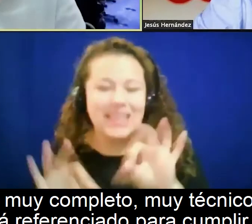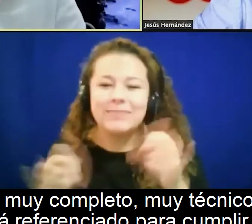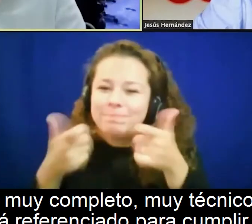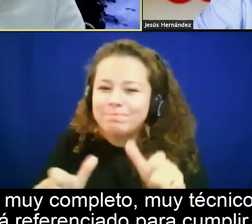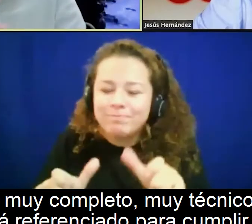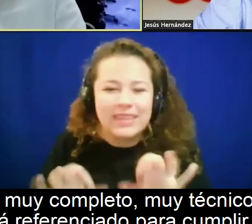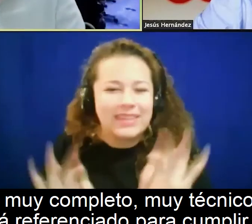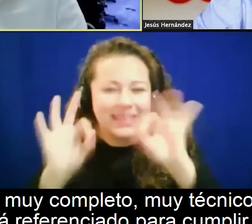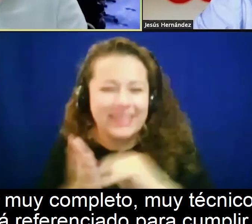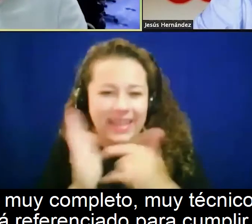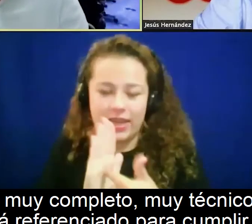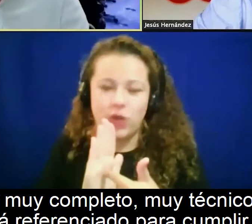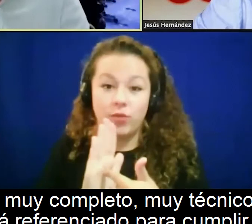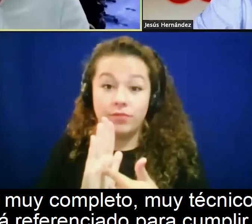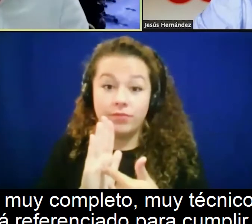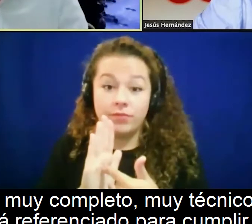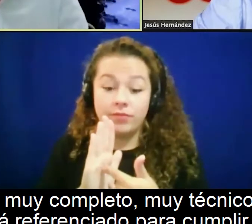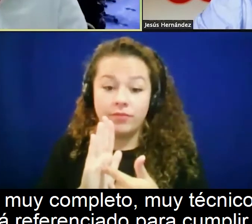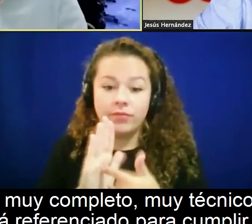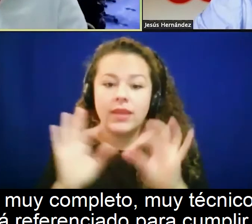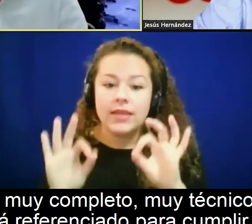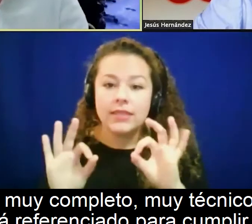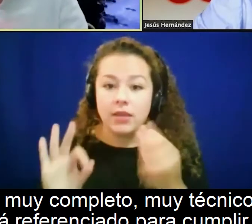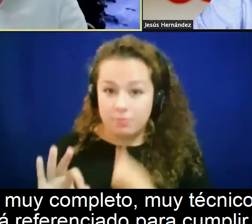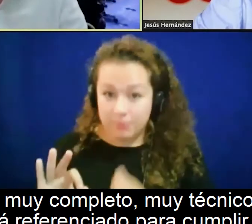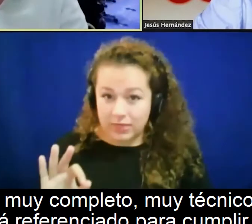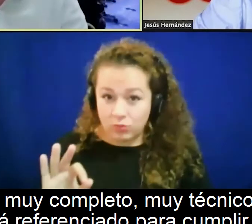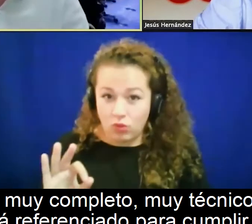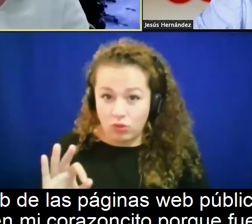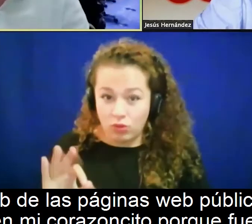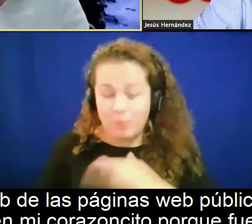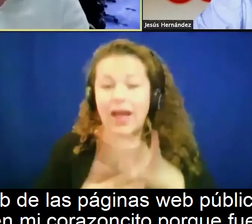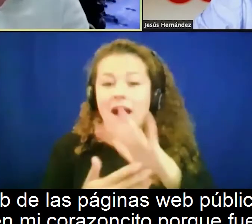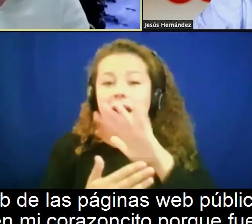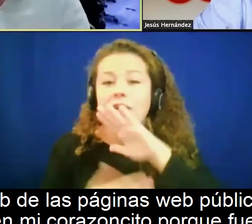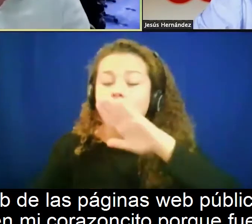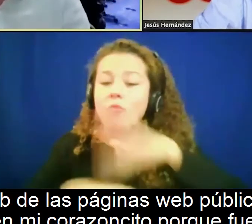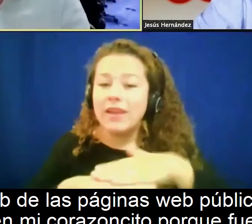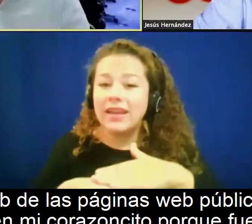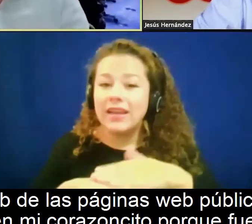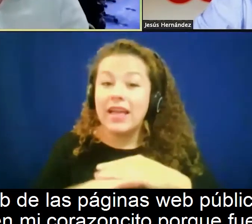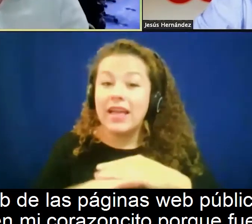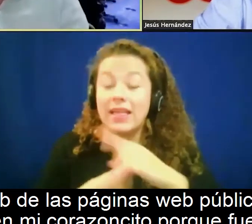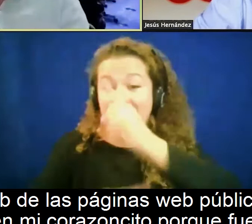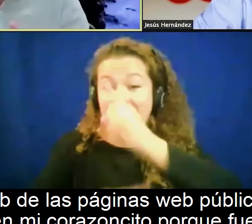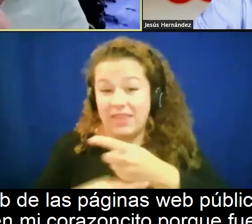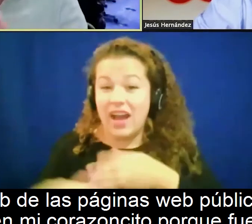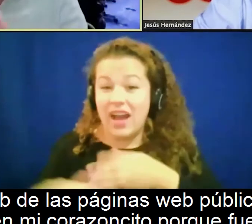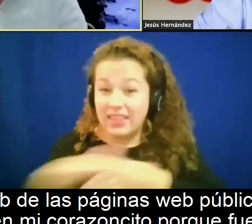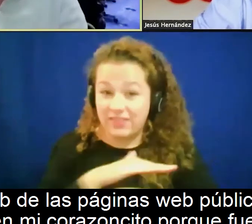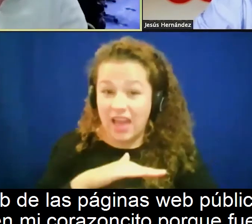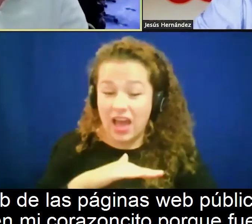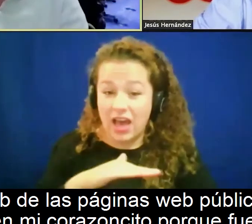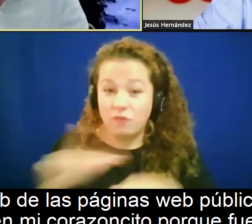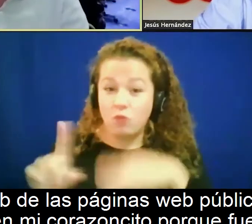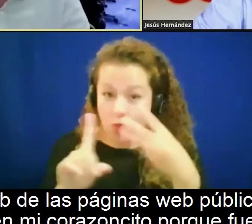que tiene, y que por cierto es el que está referenciado para cumplir con la directiva de accesibilidad web de las páginas